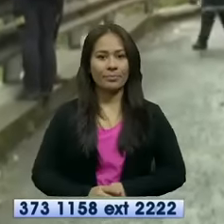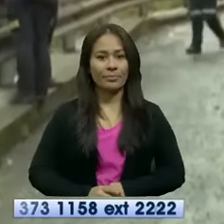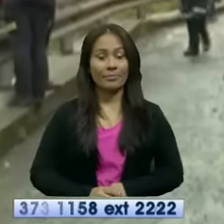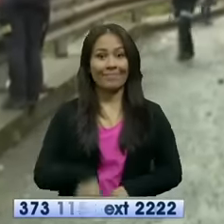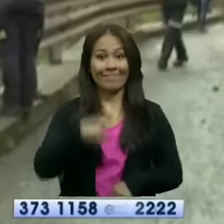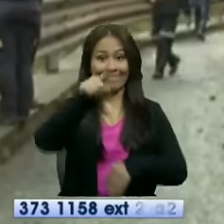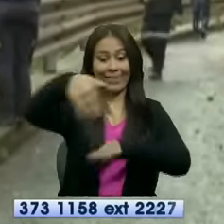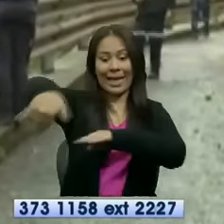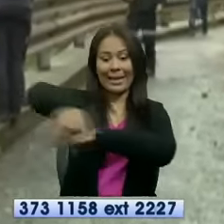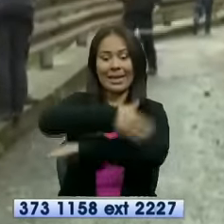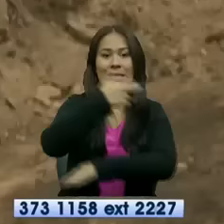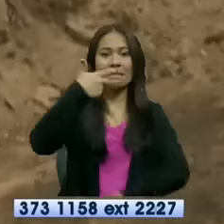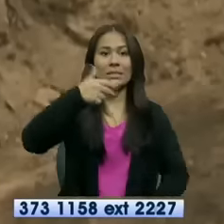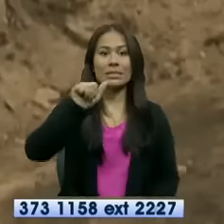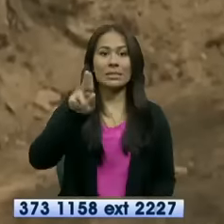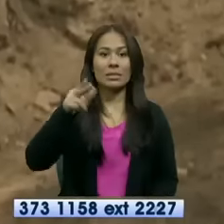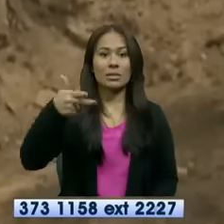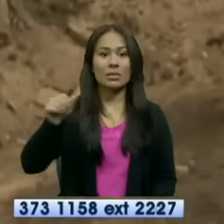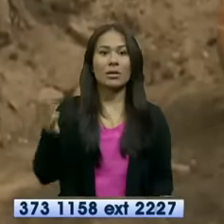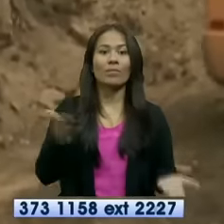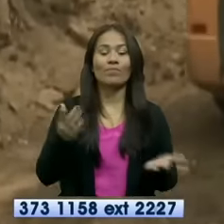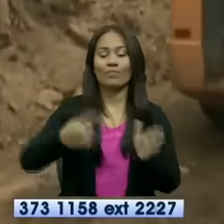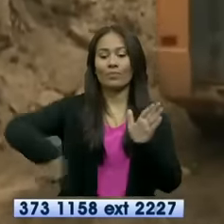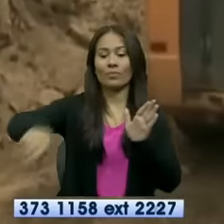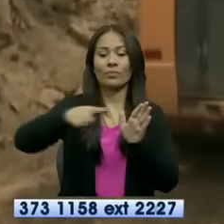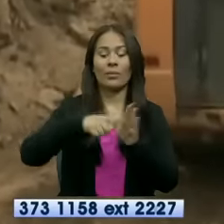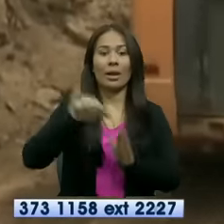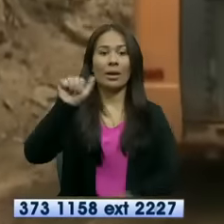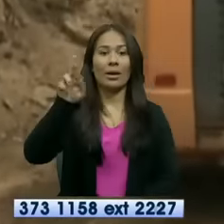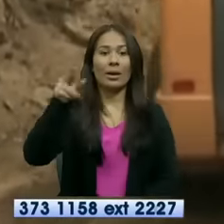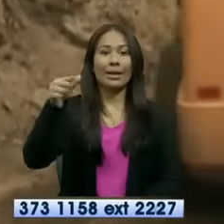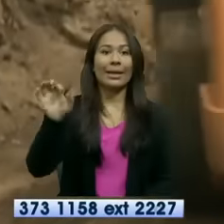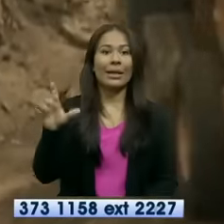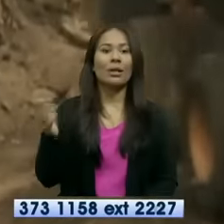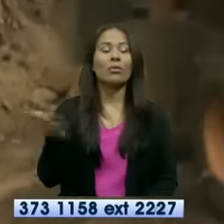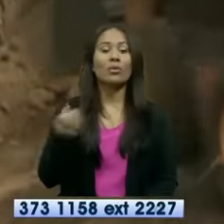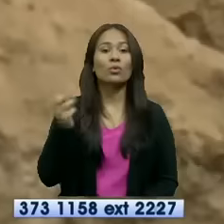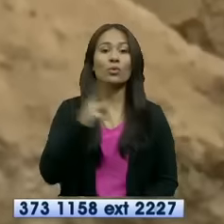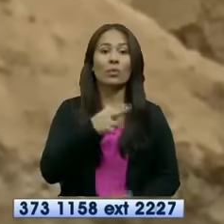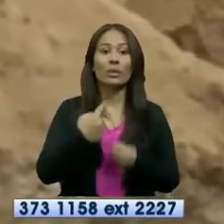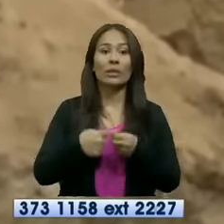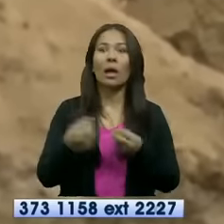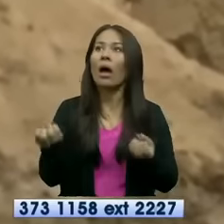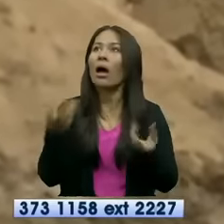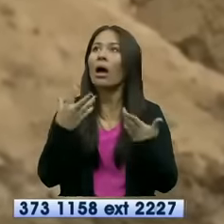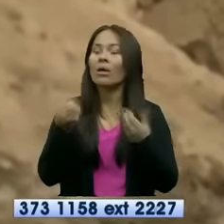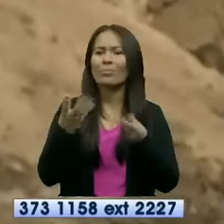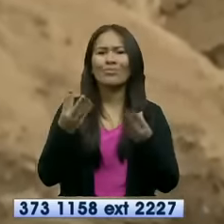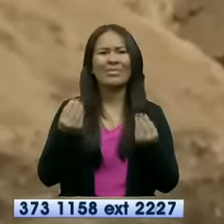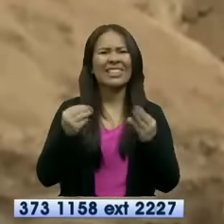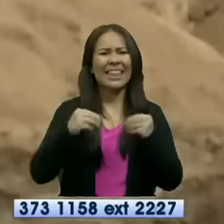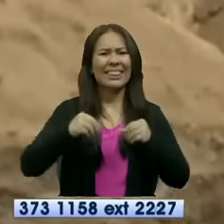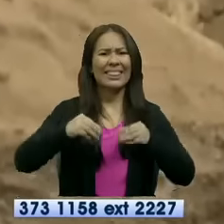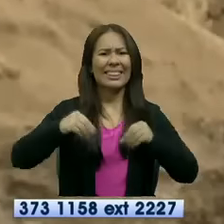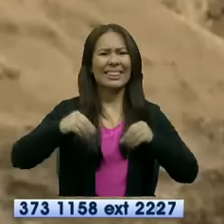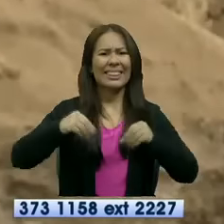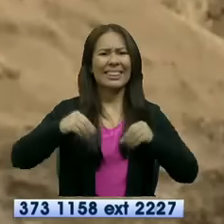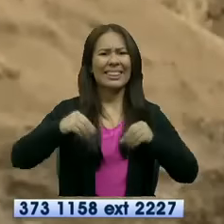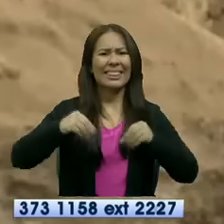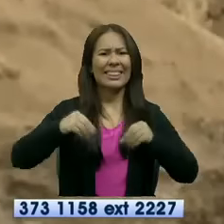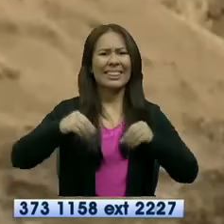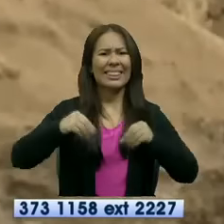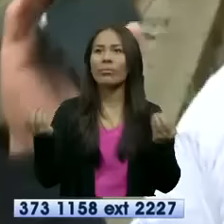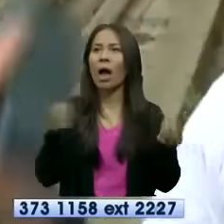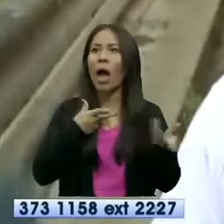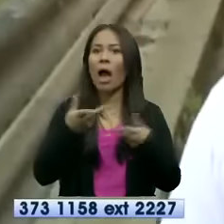Es la calle La Chaucha, ubicada en el barrio de la Argelia Media, al sur de Quito, y amaneció así, llena de tierra debido a un derrumbe producido en el talud